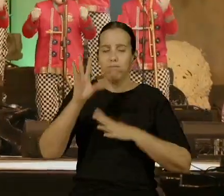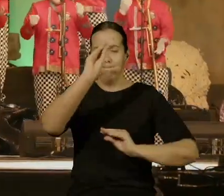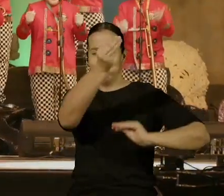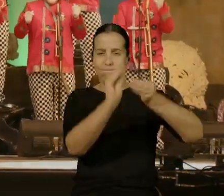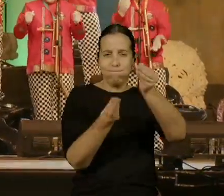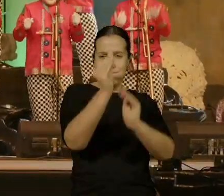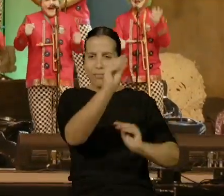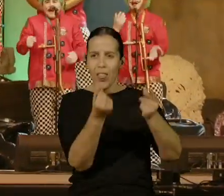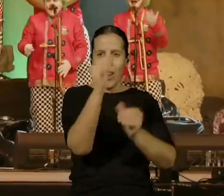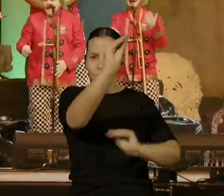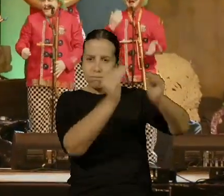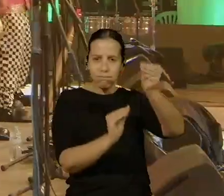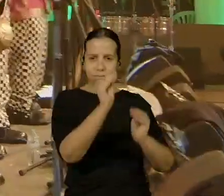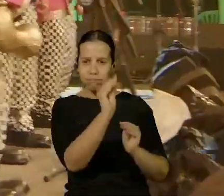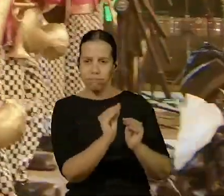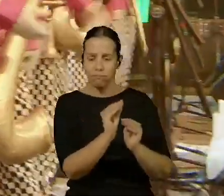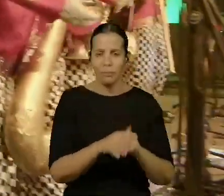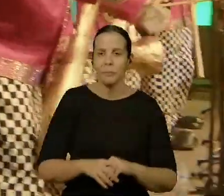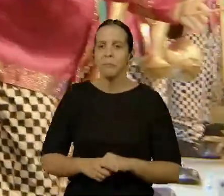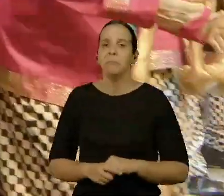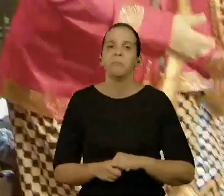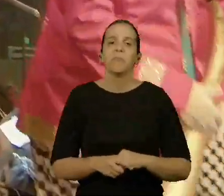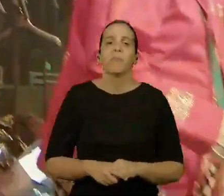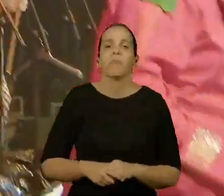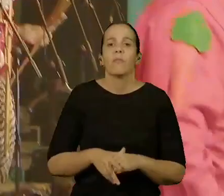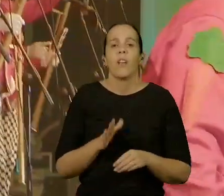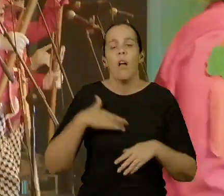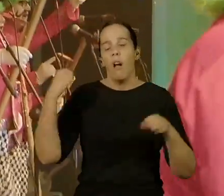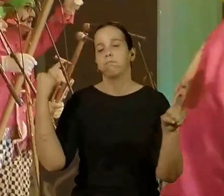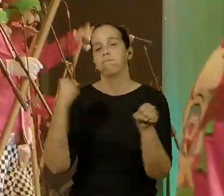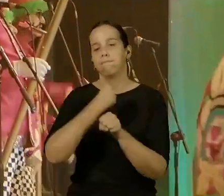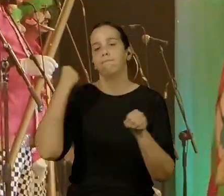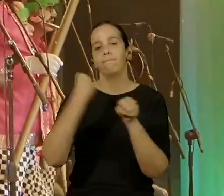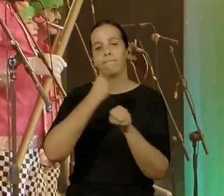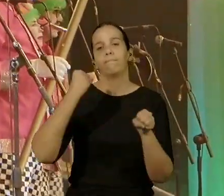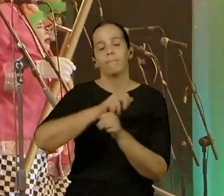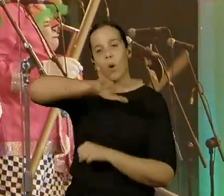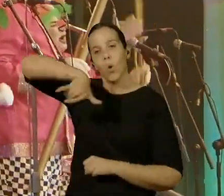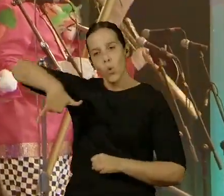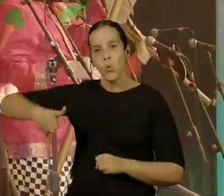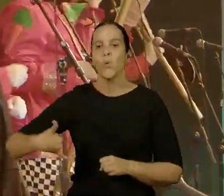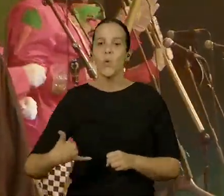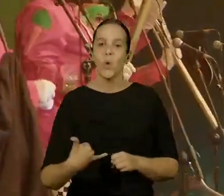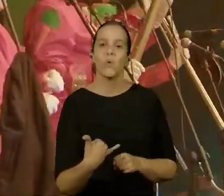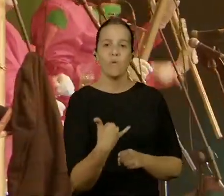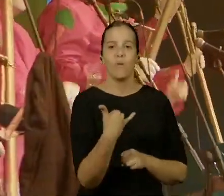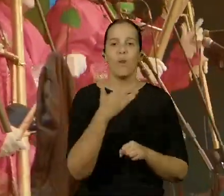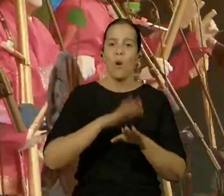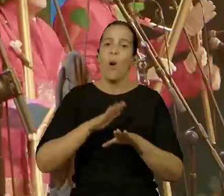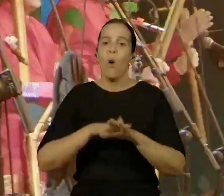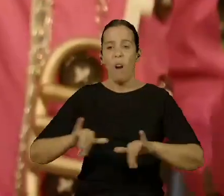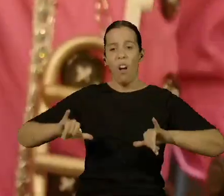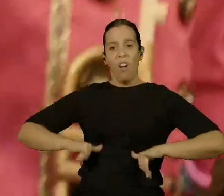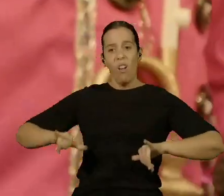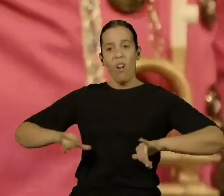malabares y rezar, es un desgaste y el trabajar, para mantener la